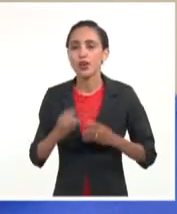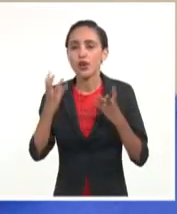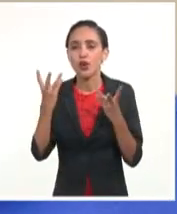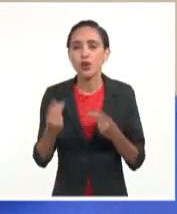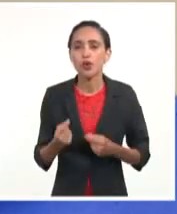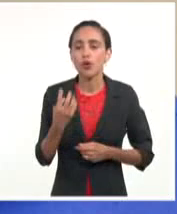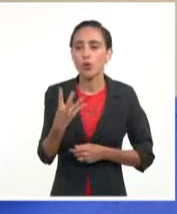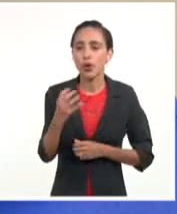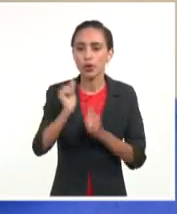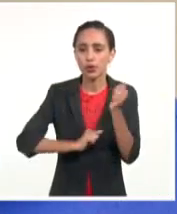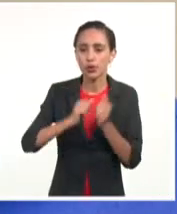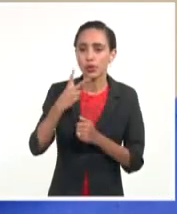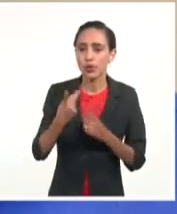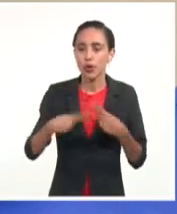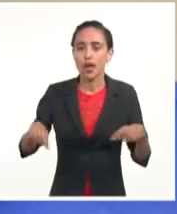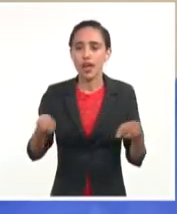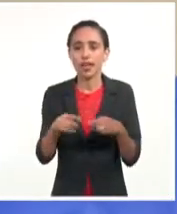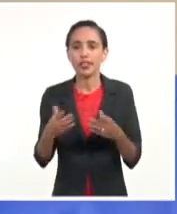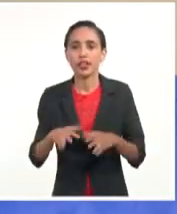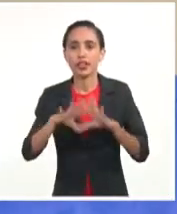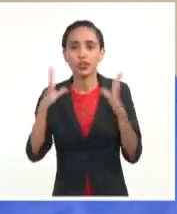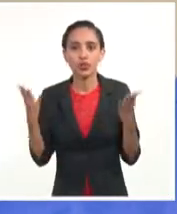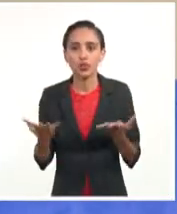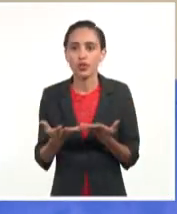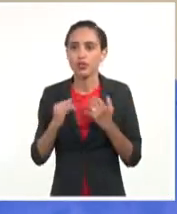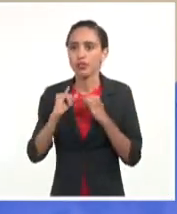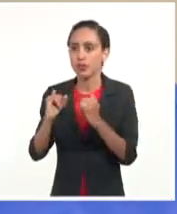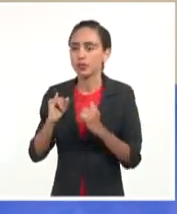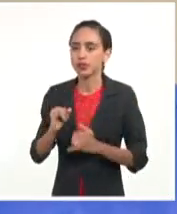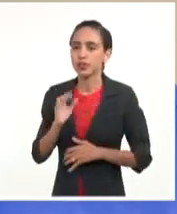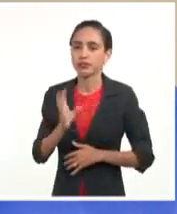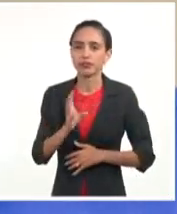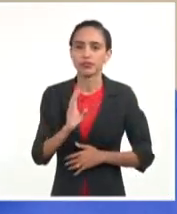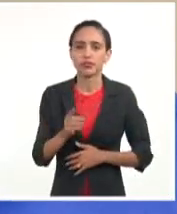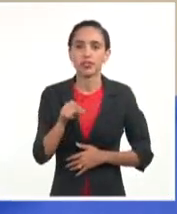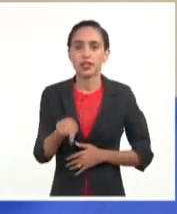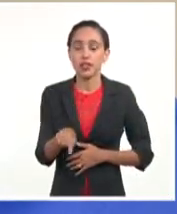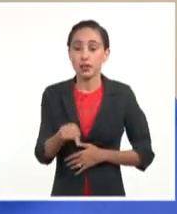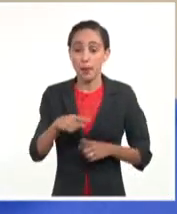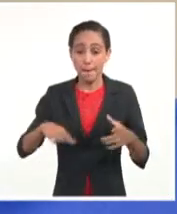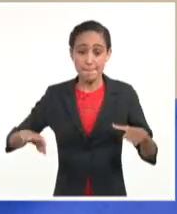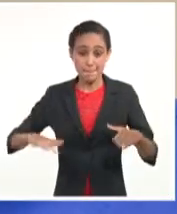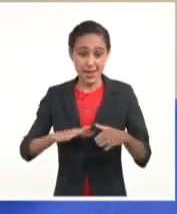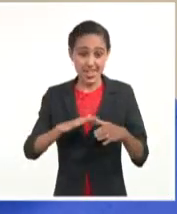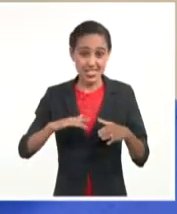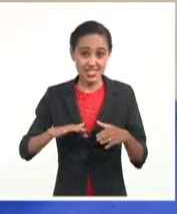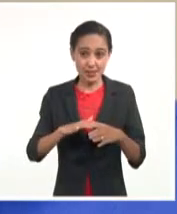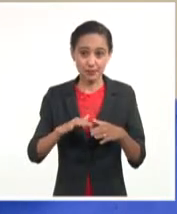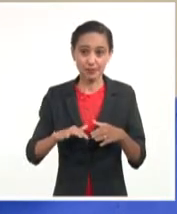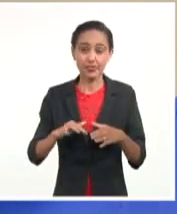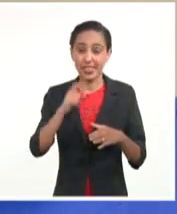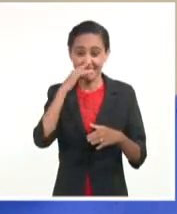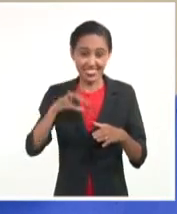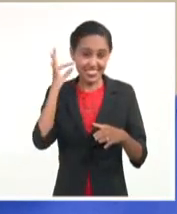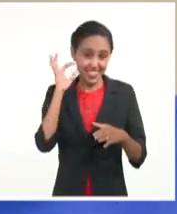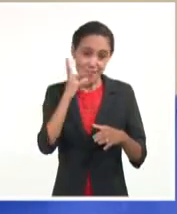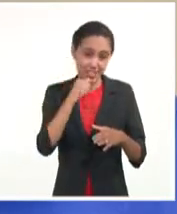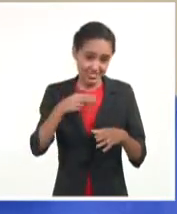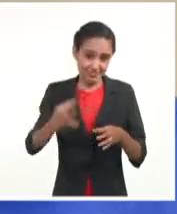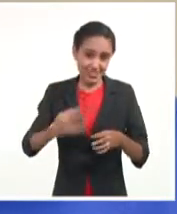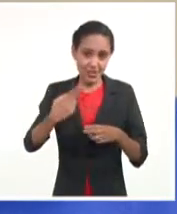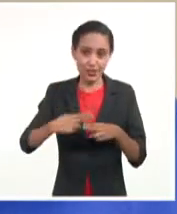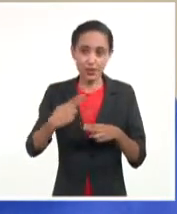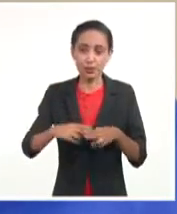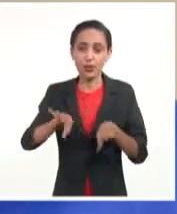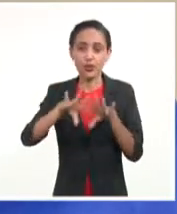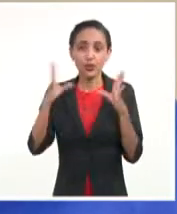los cuatro motores? 2 hectáreas, esto, el otro. Y eso, íbamos caminando y llegamos a la presa de la presa de Niña Bonita. Y me dijo, bueno, con